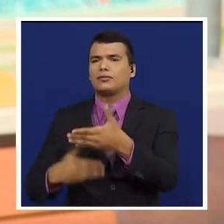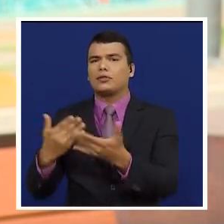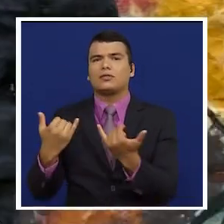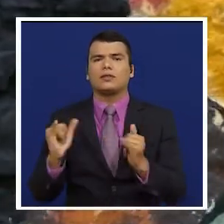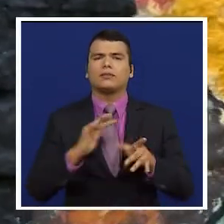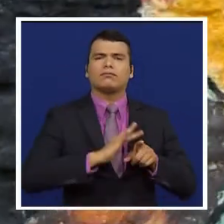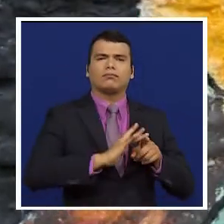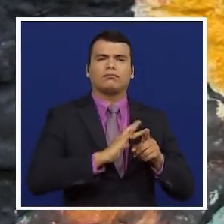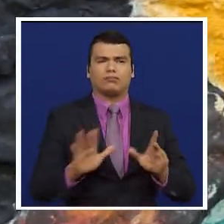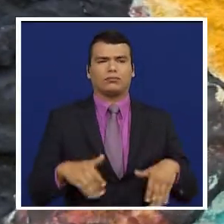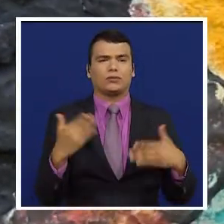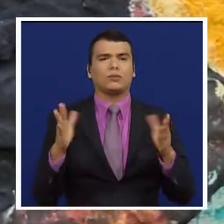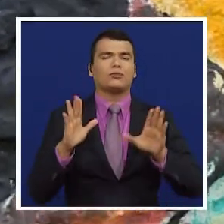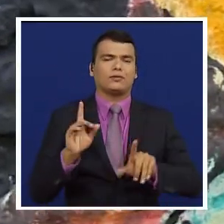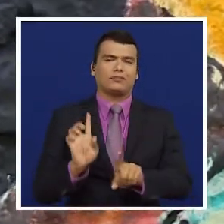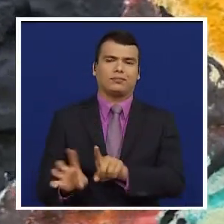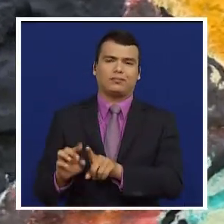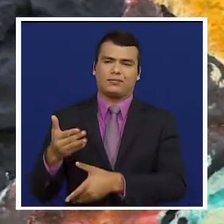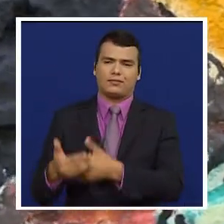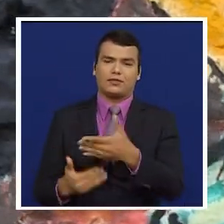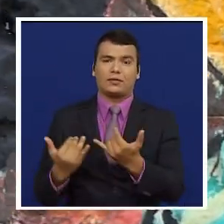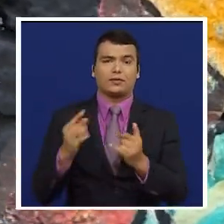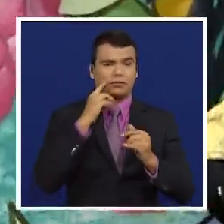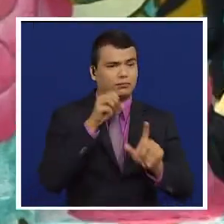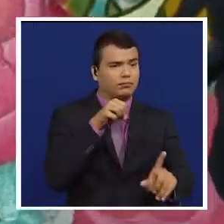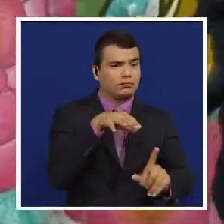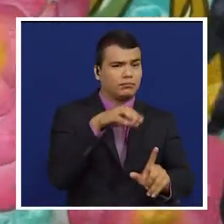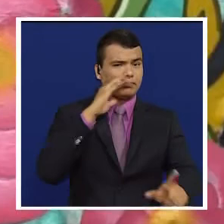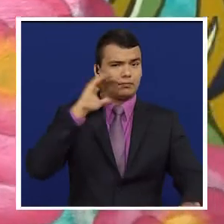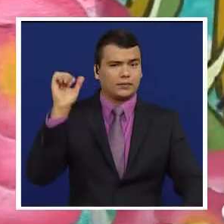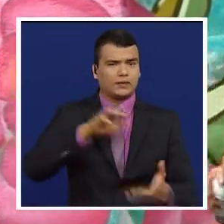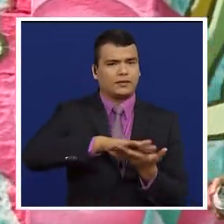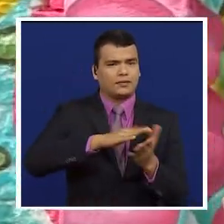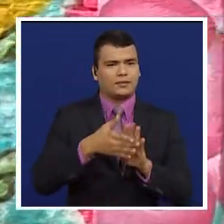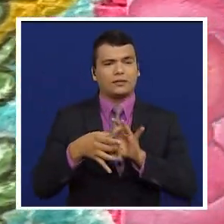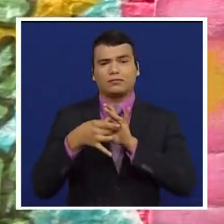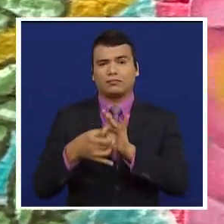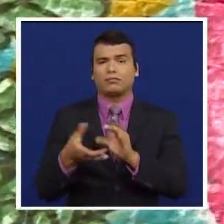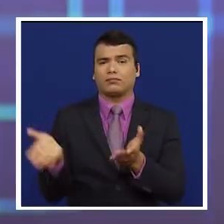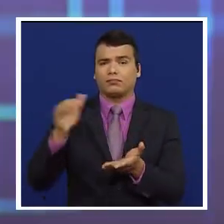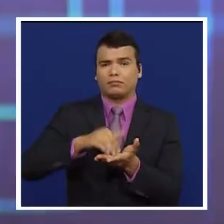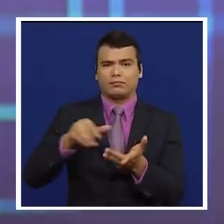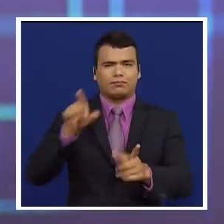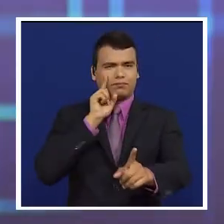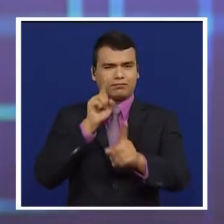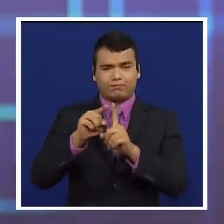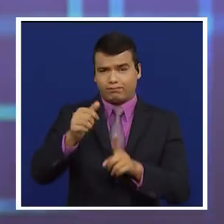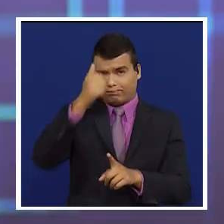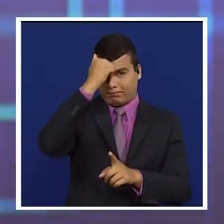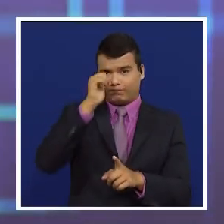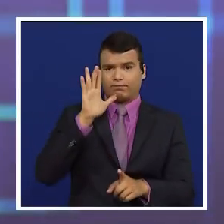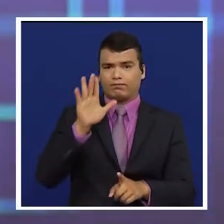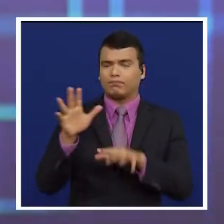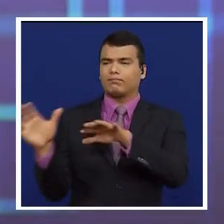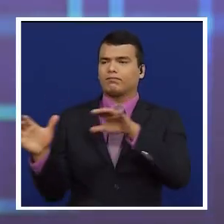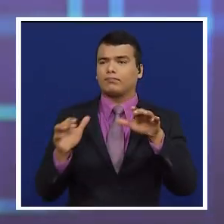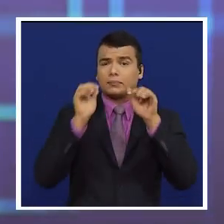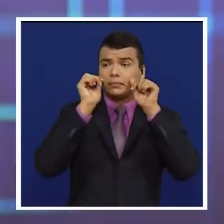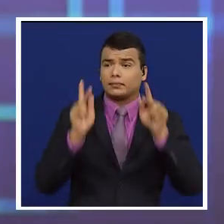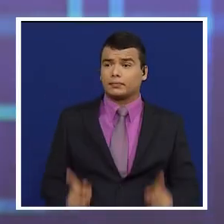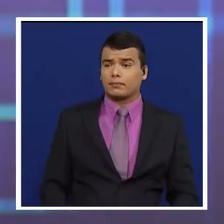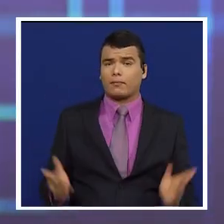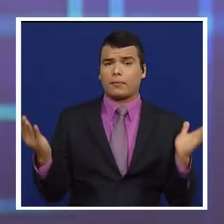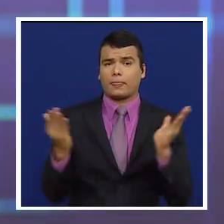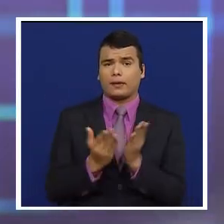de los acuerdos. Movilizar las mujeres en torno a la paz y la reconciliación hace parte de los objetivos. Por otra parte, estudiantes de todo el